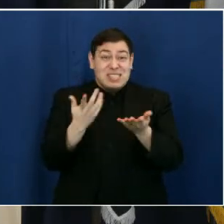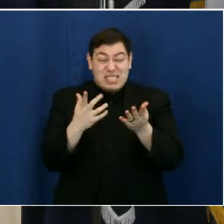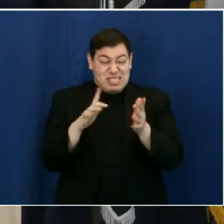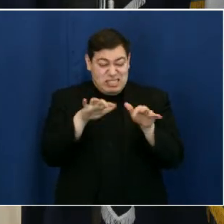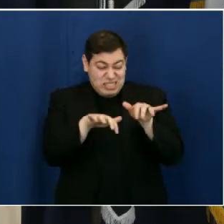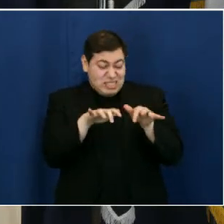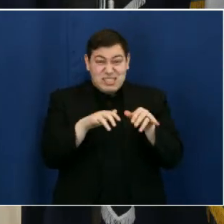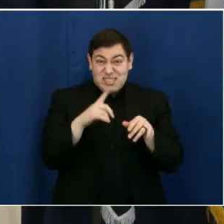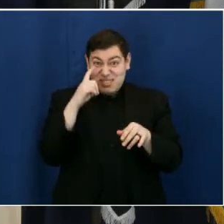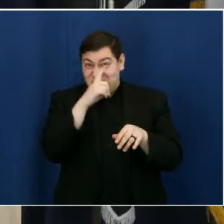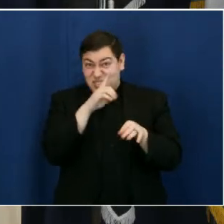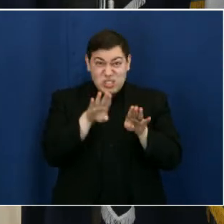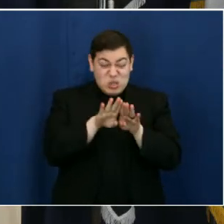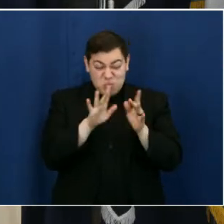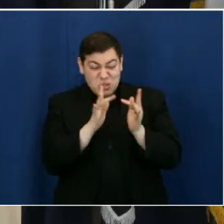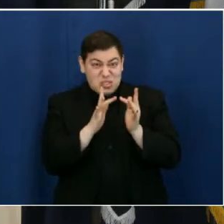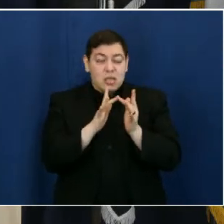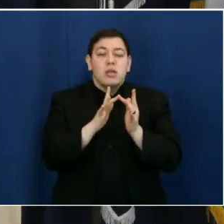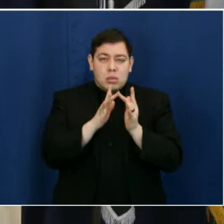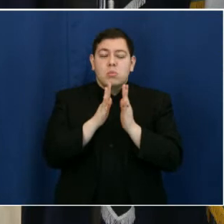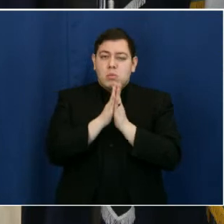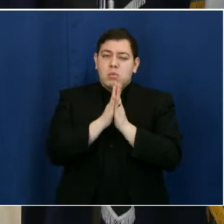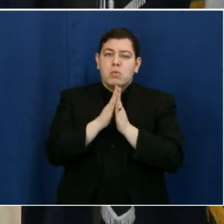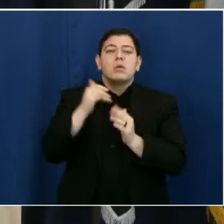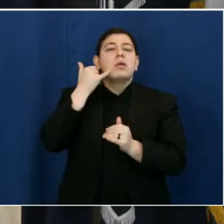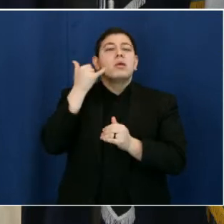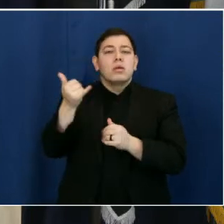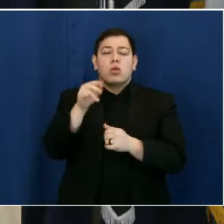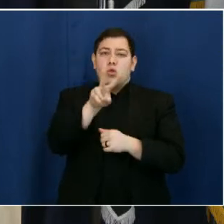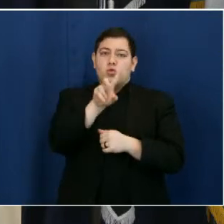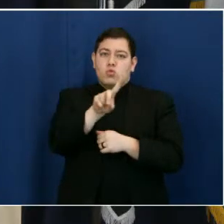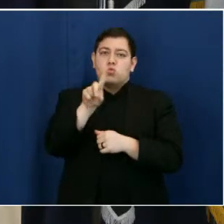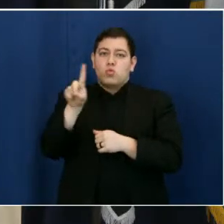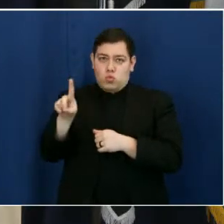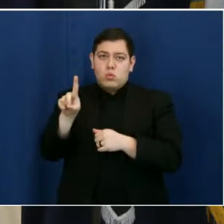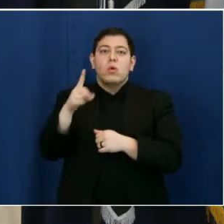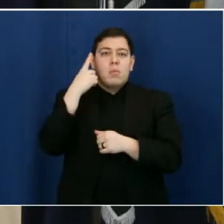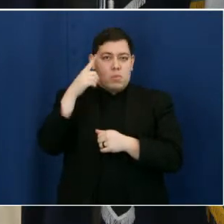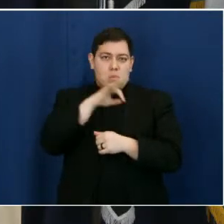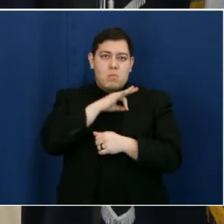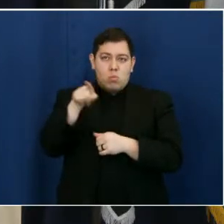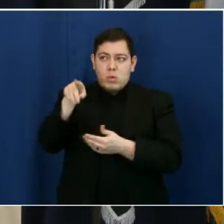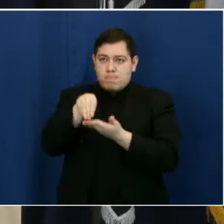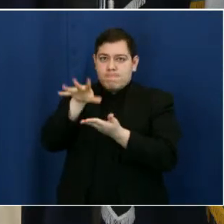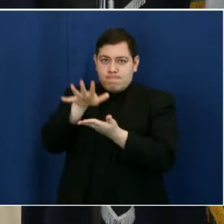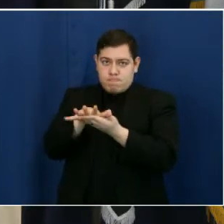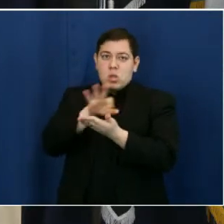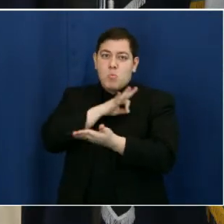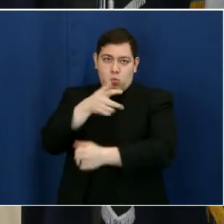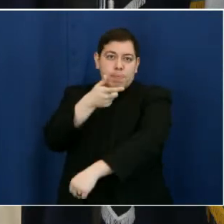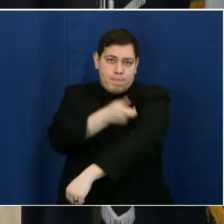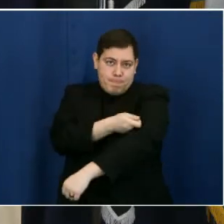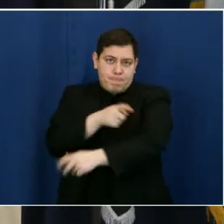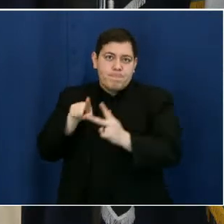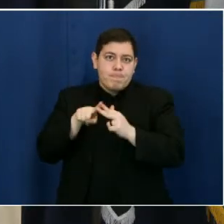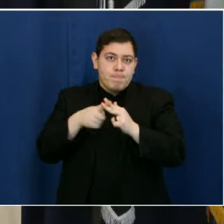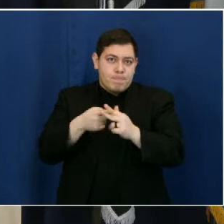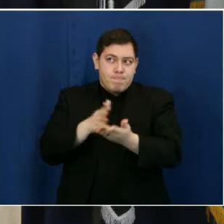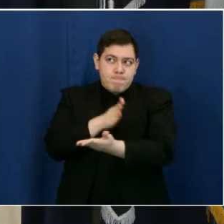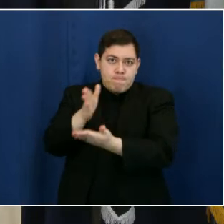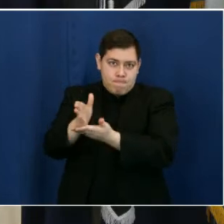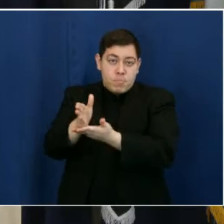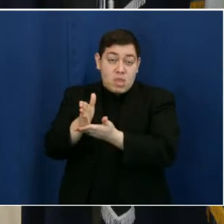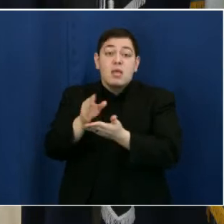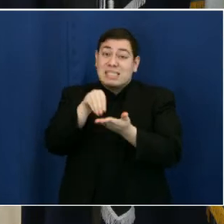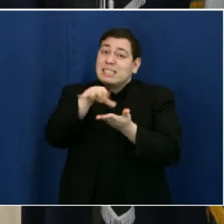para que puedan hacer su cita y de esa manera se puedan tener su acceso a su vacuna. Pero sí es algo que sabemos